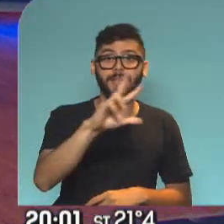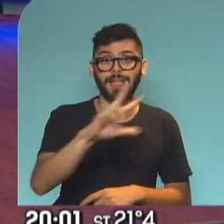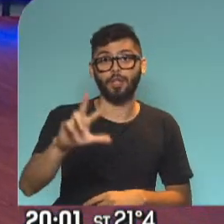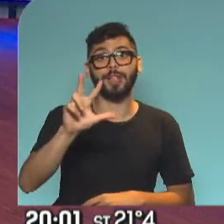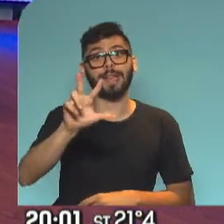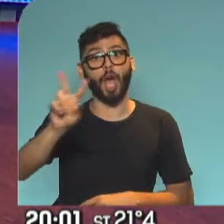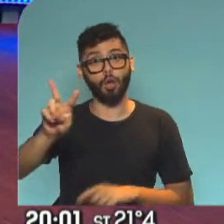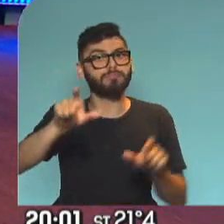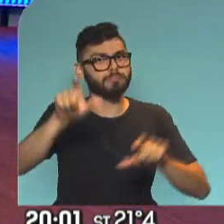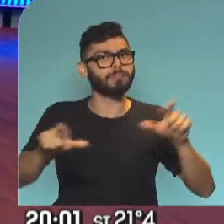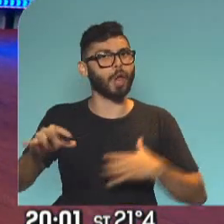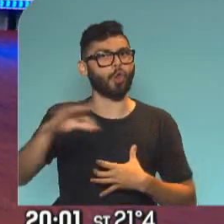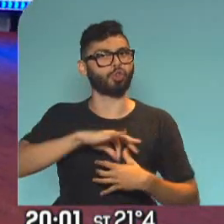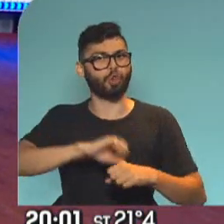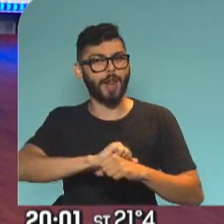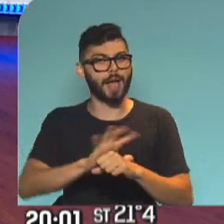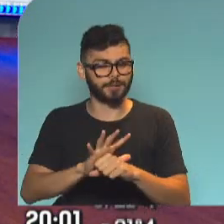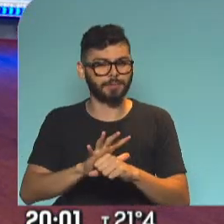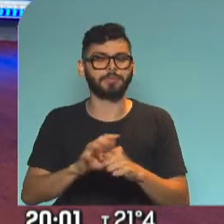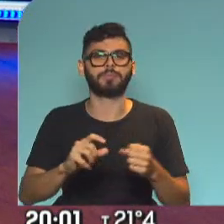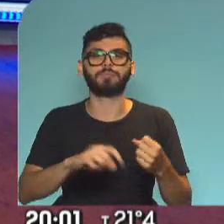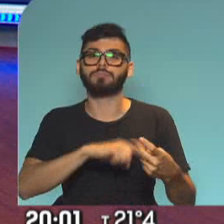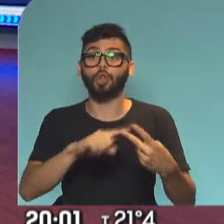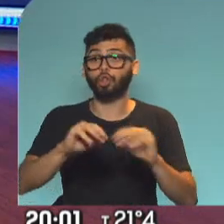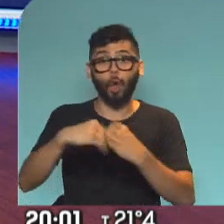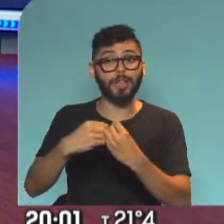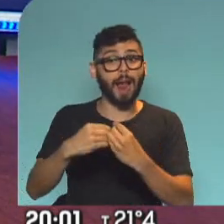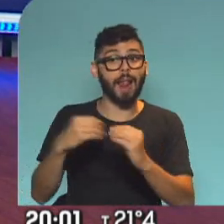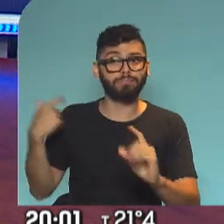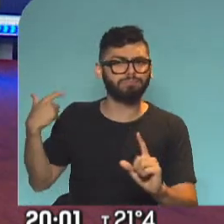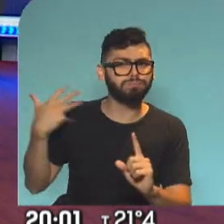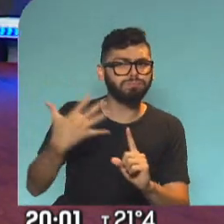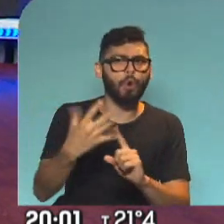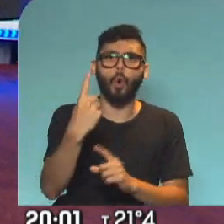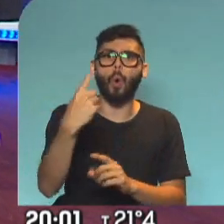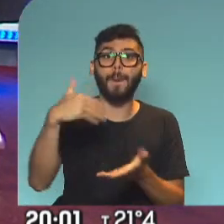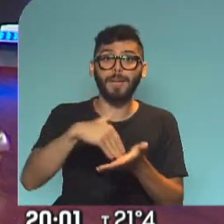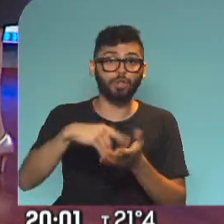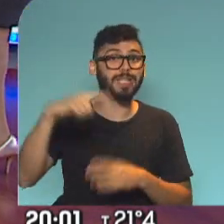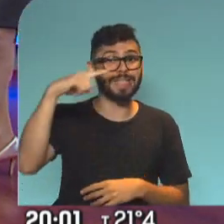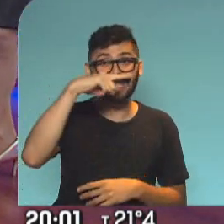12.332 son los contagios en este último informe. El total ya es de